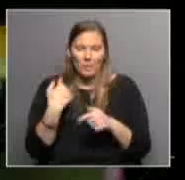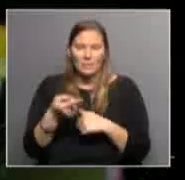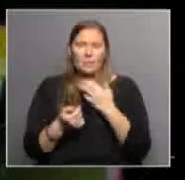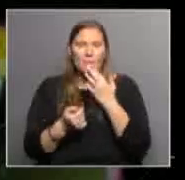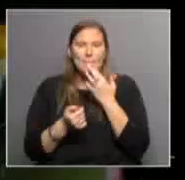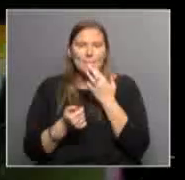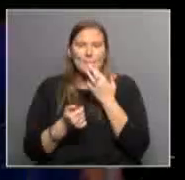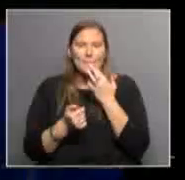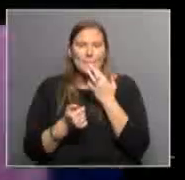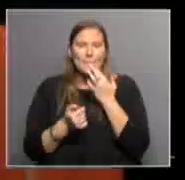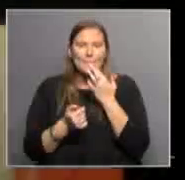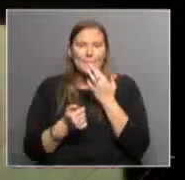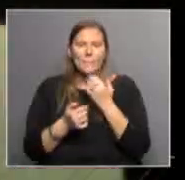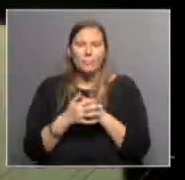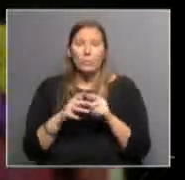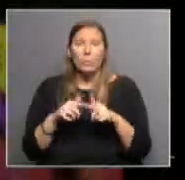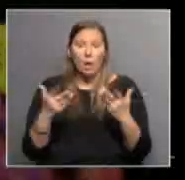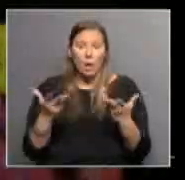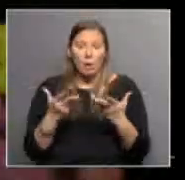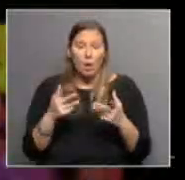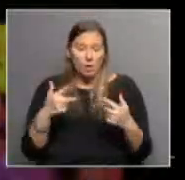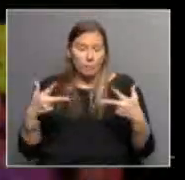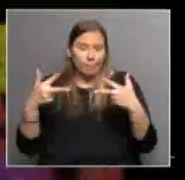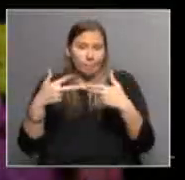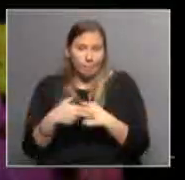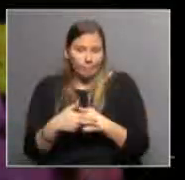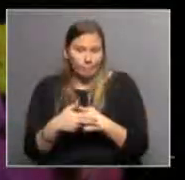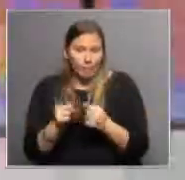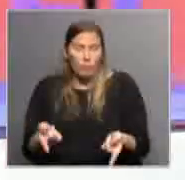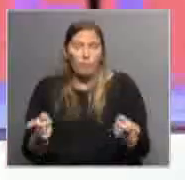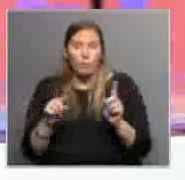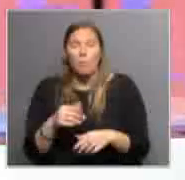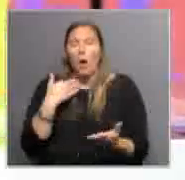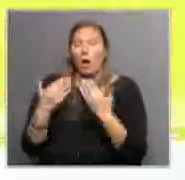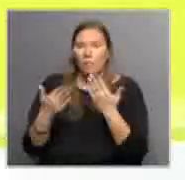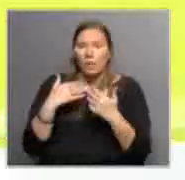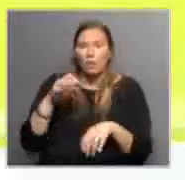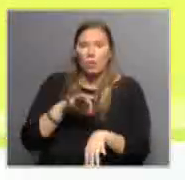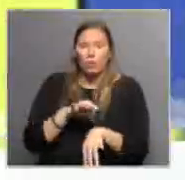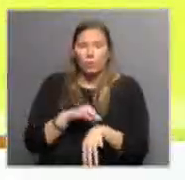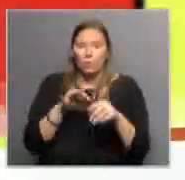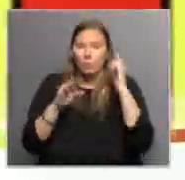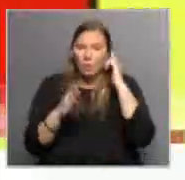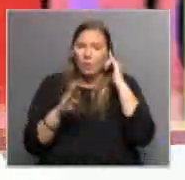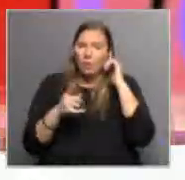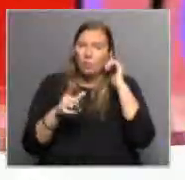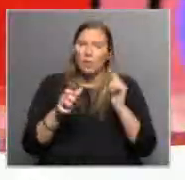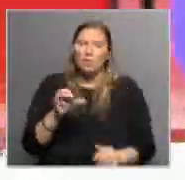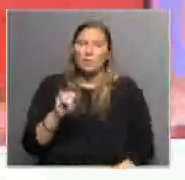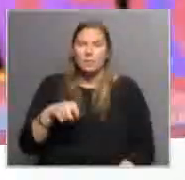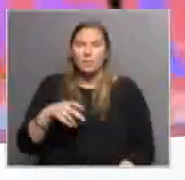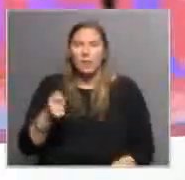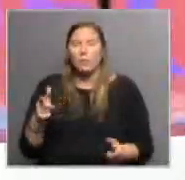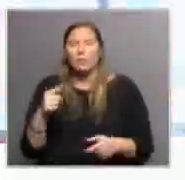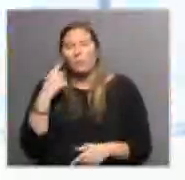Abrazo. Y nosotros nos vemos en unos minutos nada más. Voy a estar conversando con la doctora Fernanda Blasina sobre la